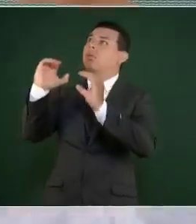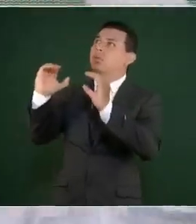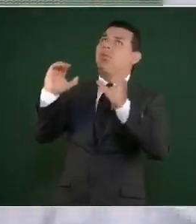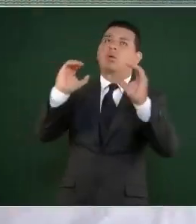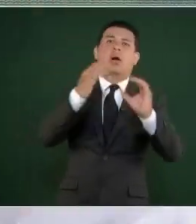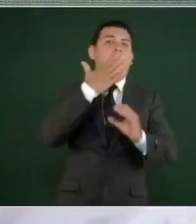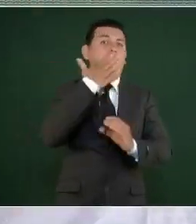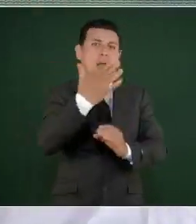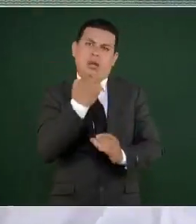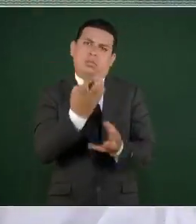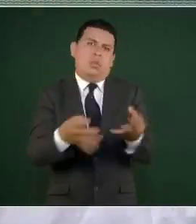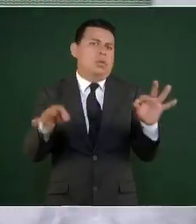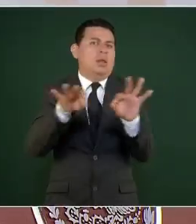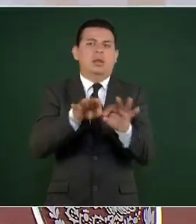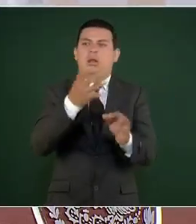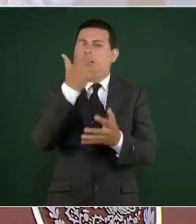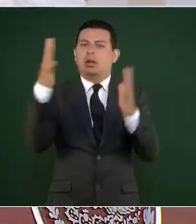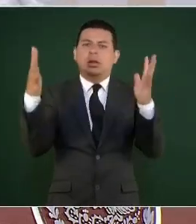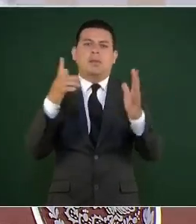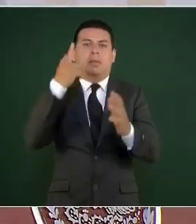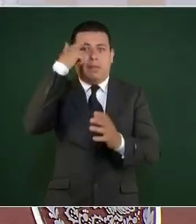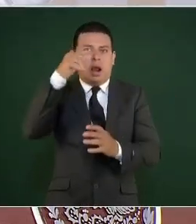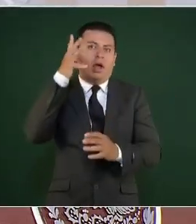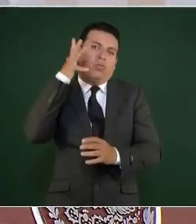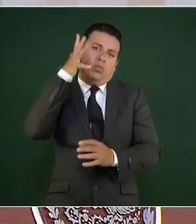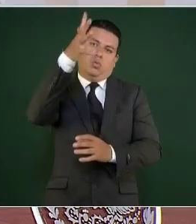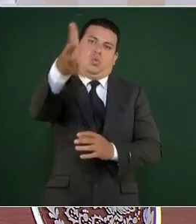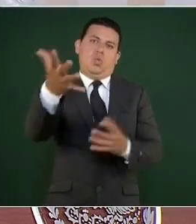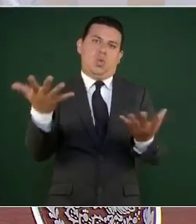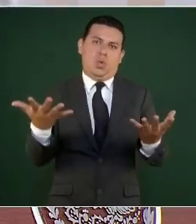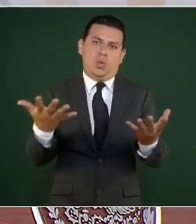La naturaleza es hacia el futuro